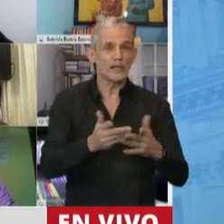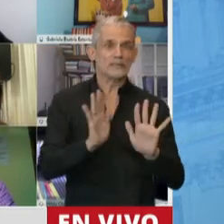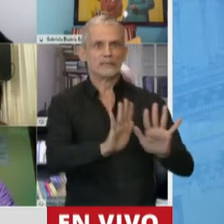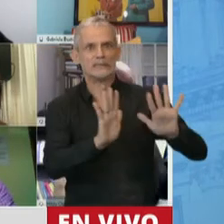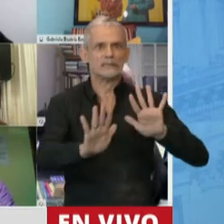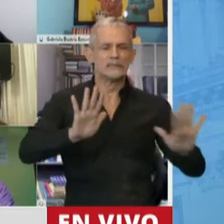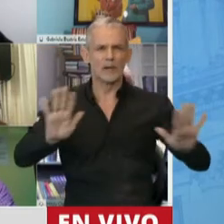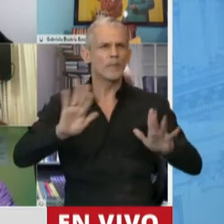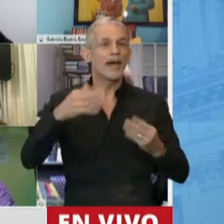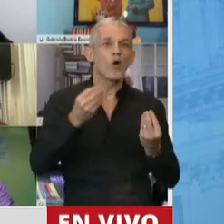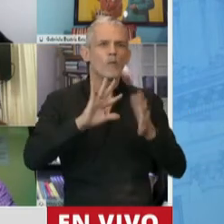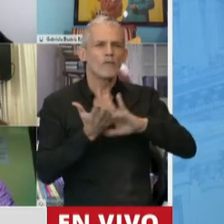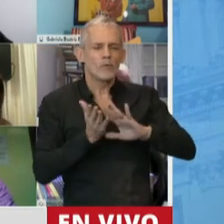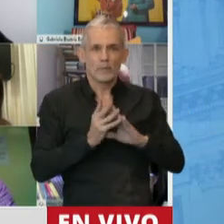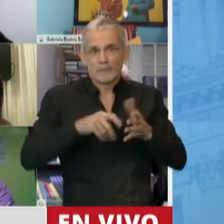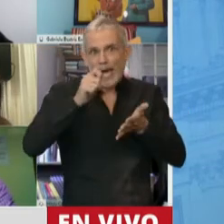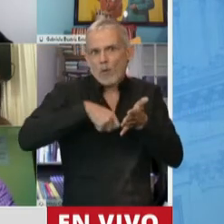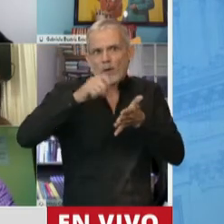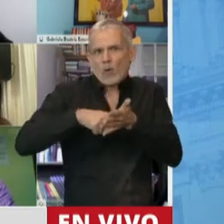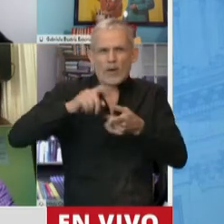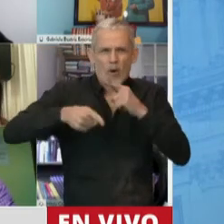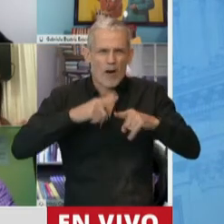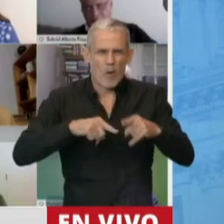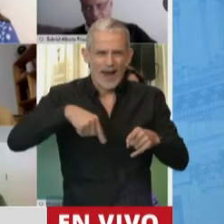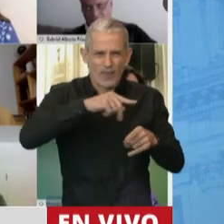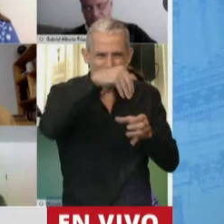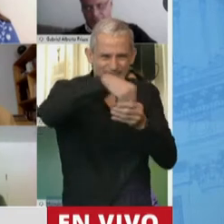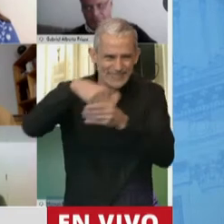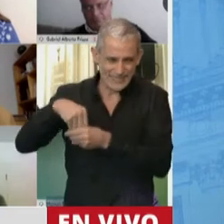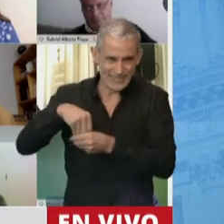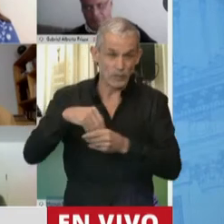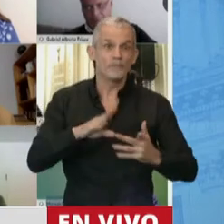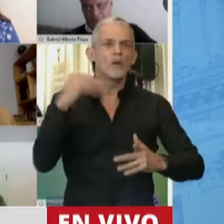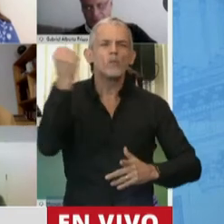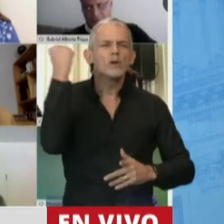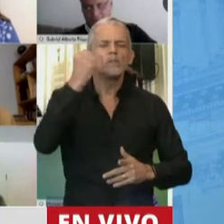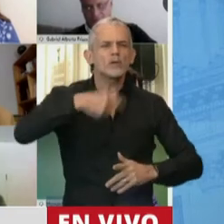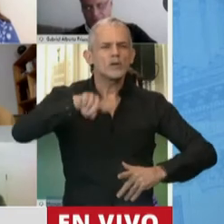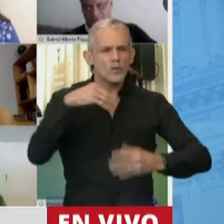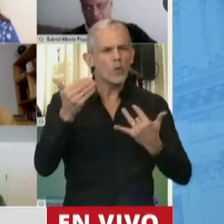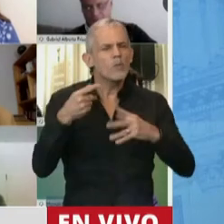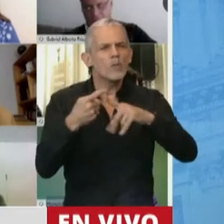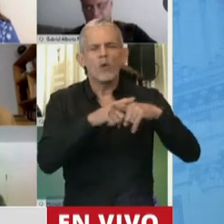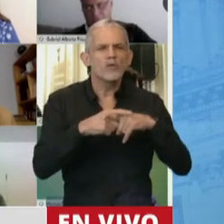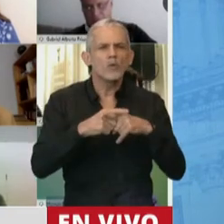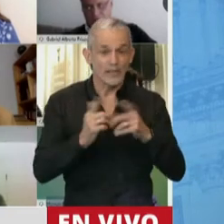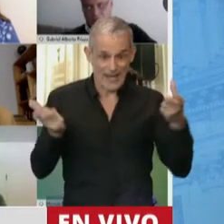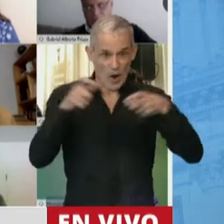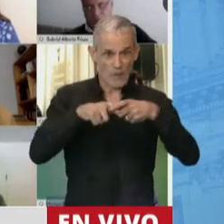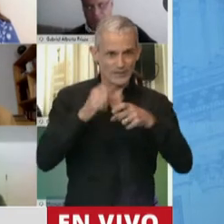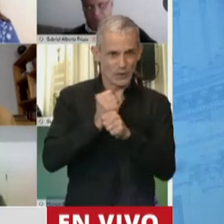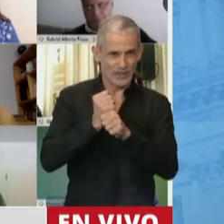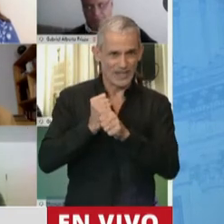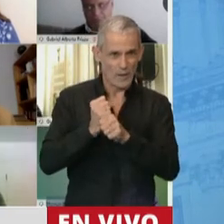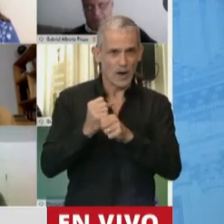reguló a través de los convenios. Creo que es muy importante que hayamos podido discutir en la Comisión de